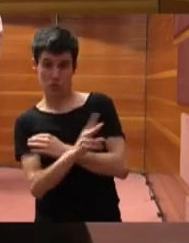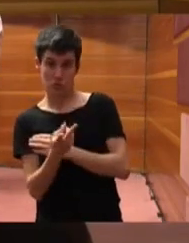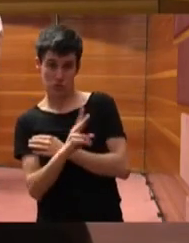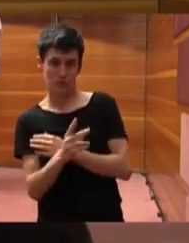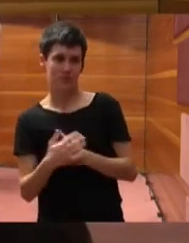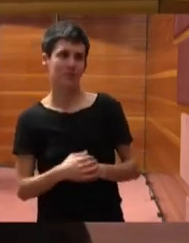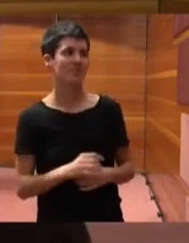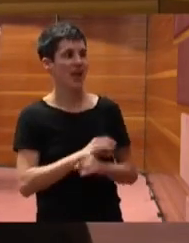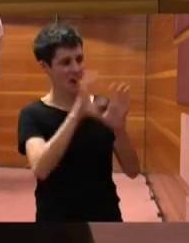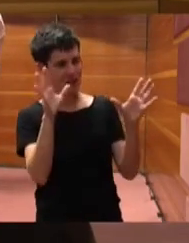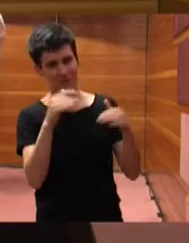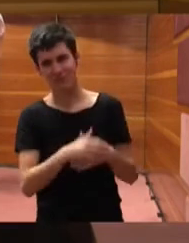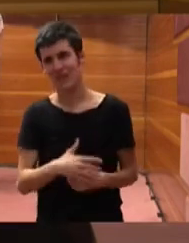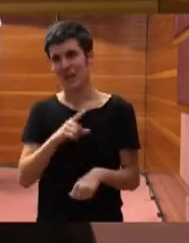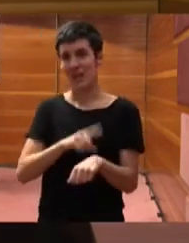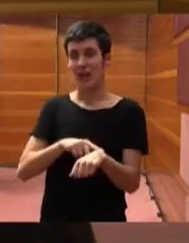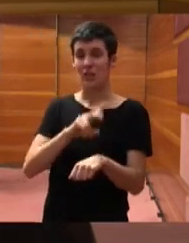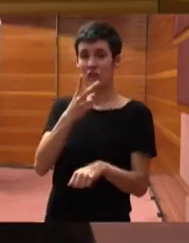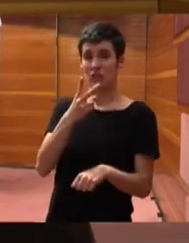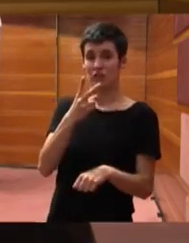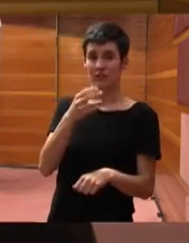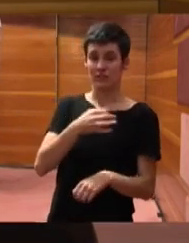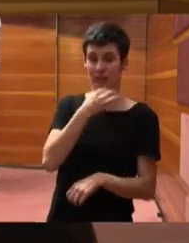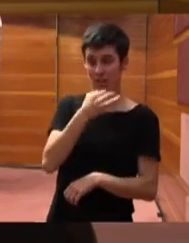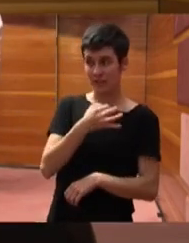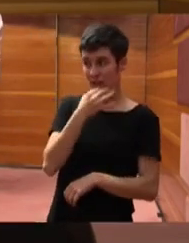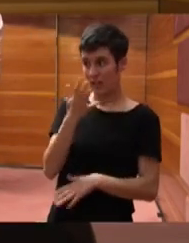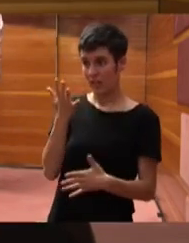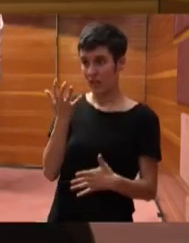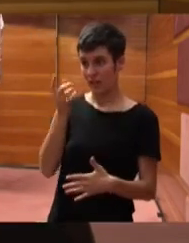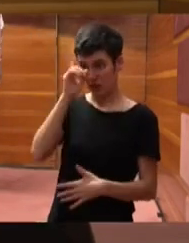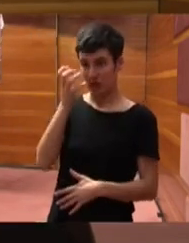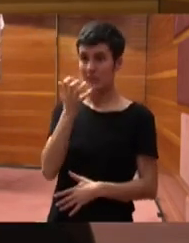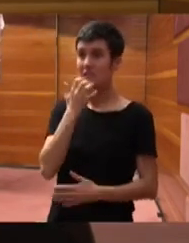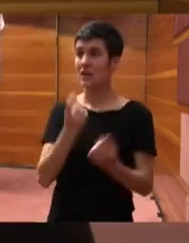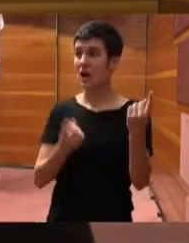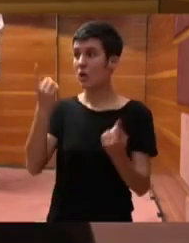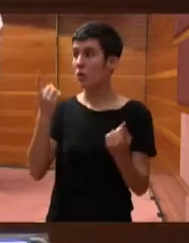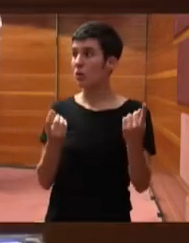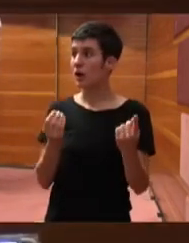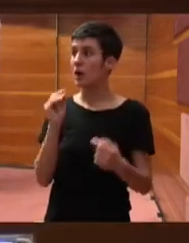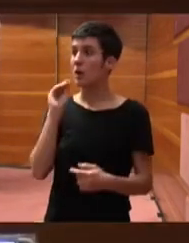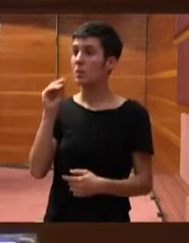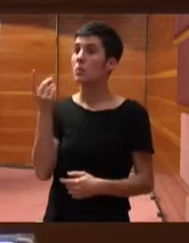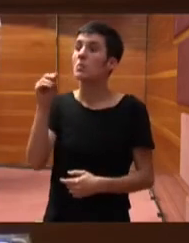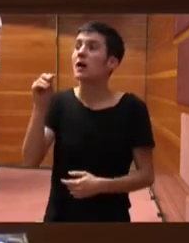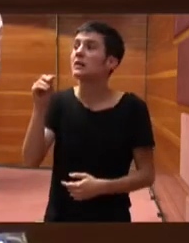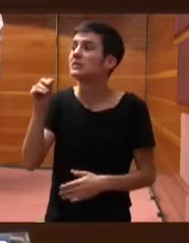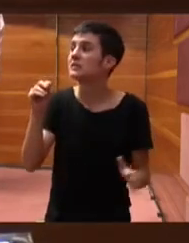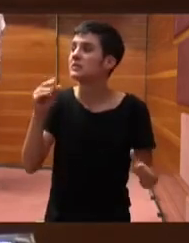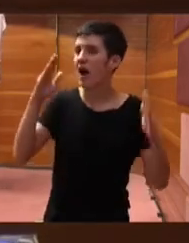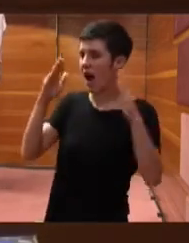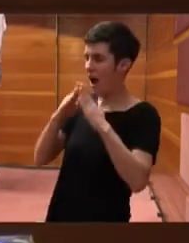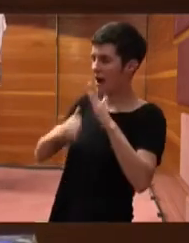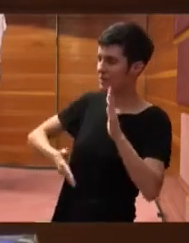Aclarado. Son las 2 de la tarde. No sé si alguien quiere lanzar alguna cuestión más. A casa. En caso